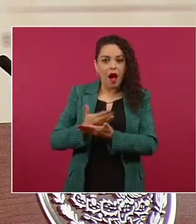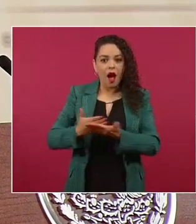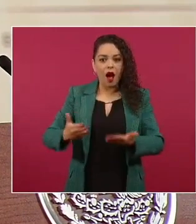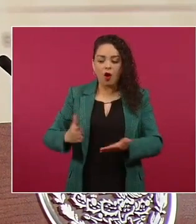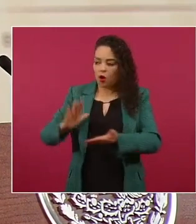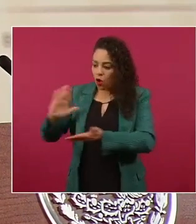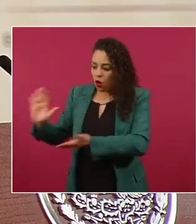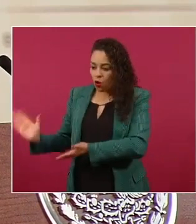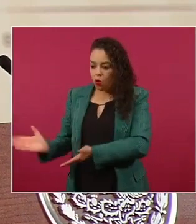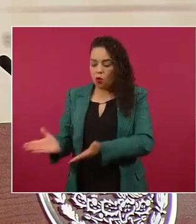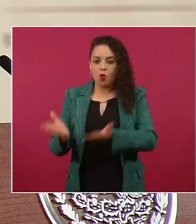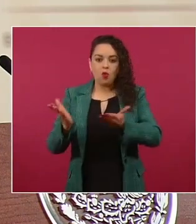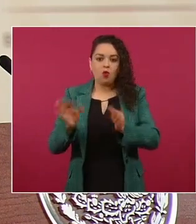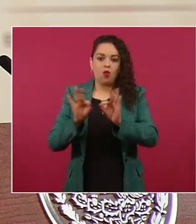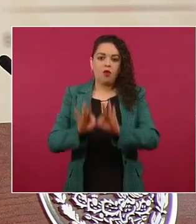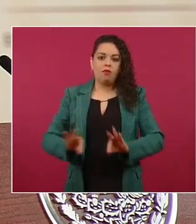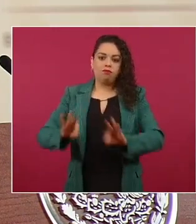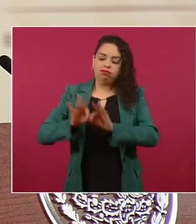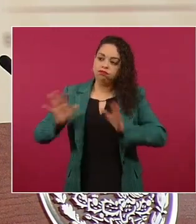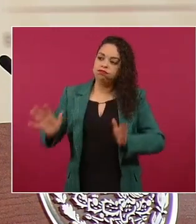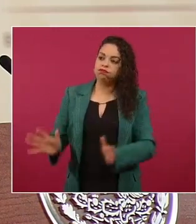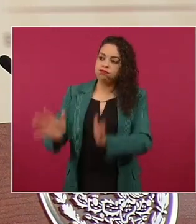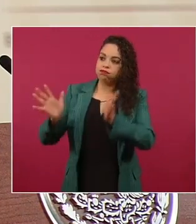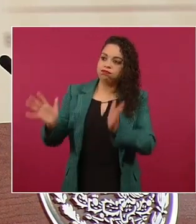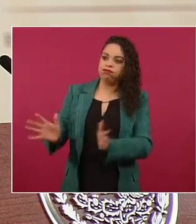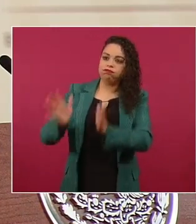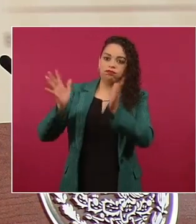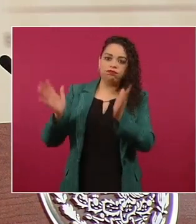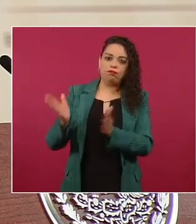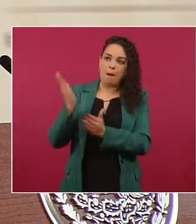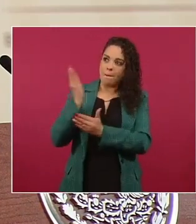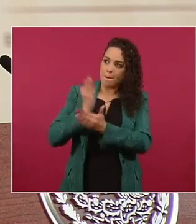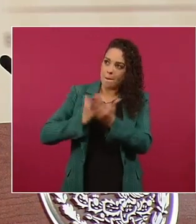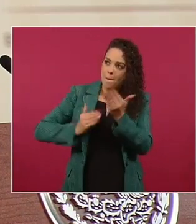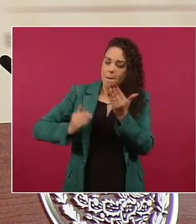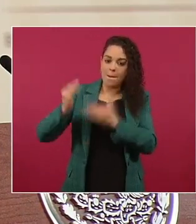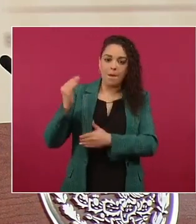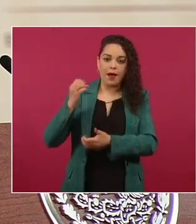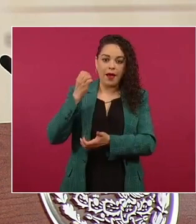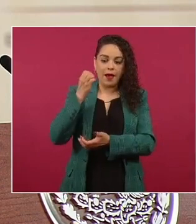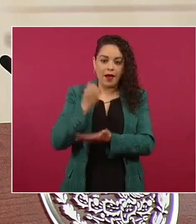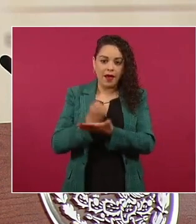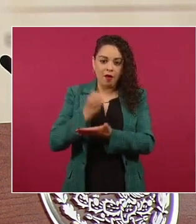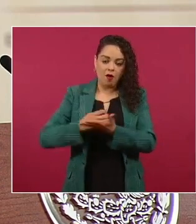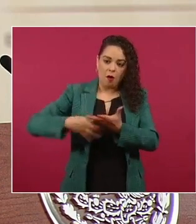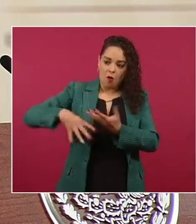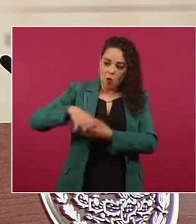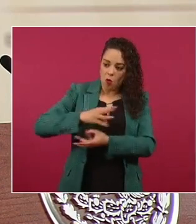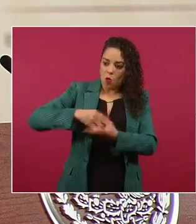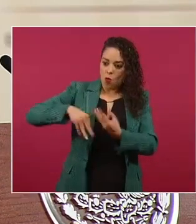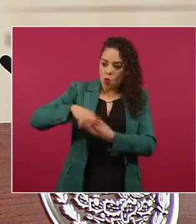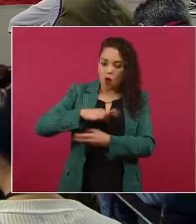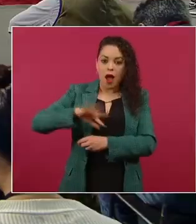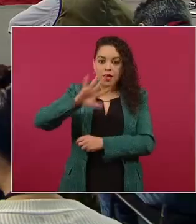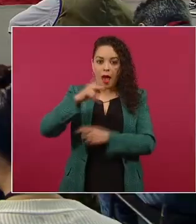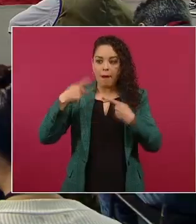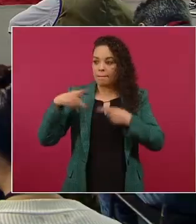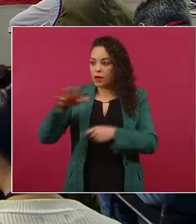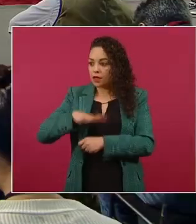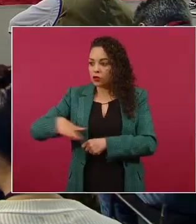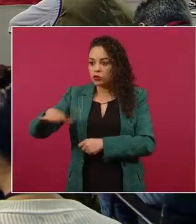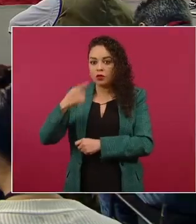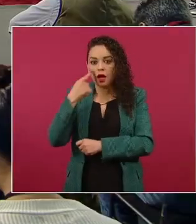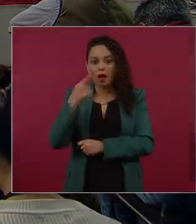derrama económica importante, una actividad económica que las comunidades empiezan a ver ingresos y a ver mejorar